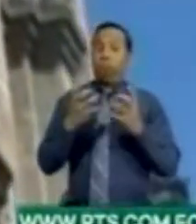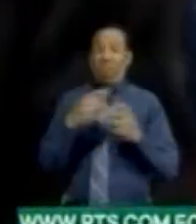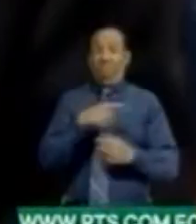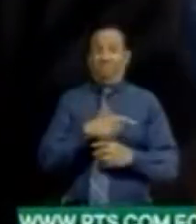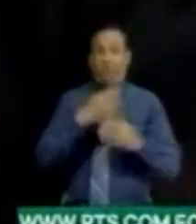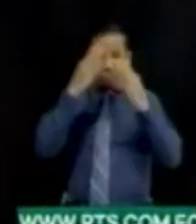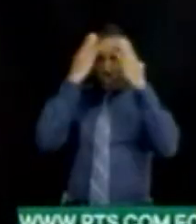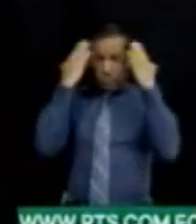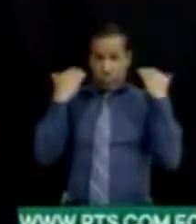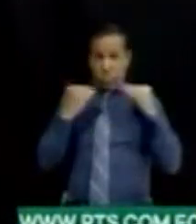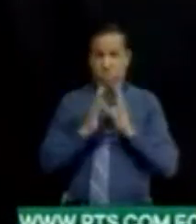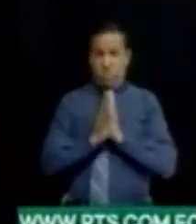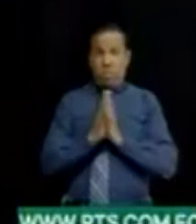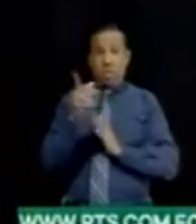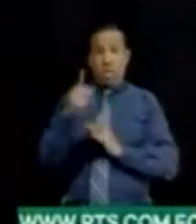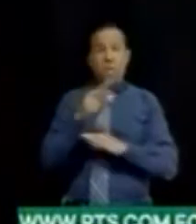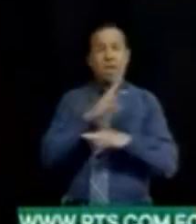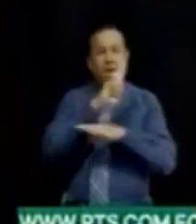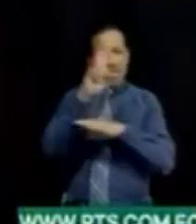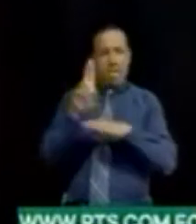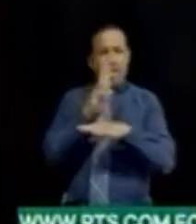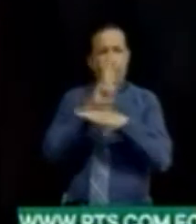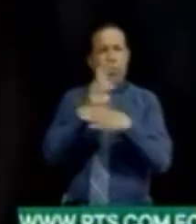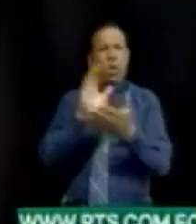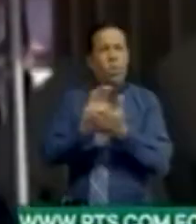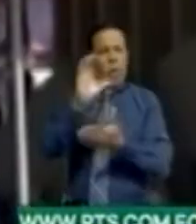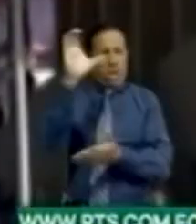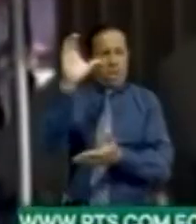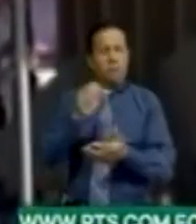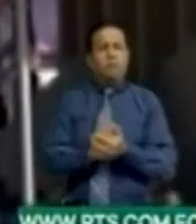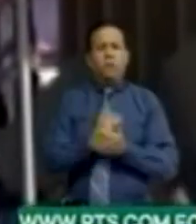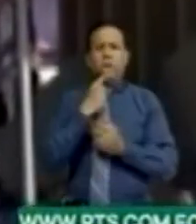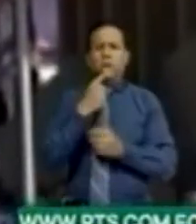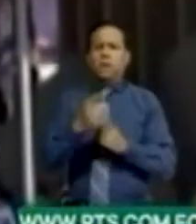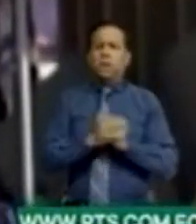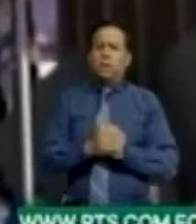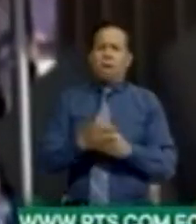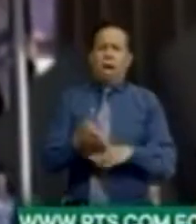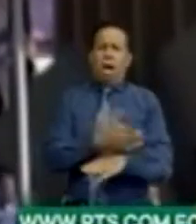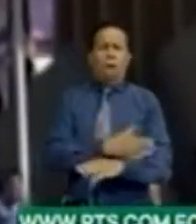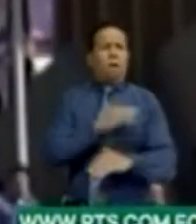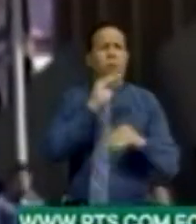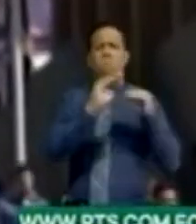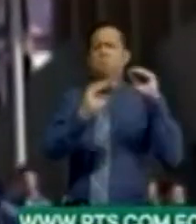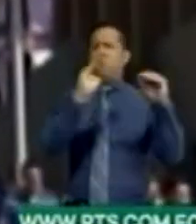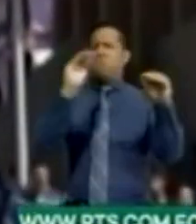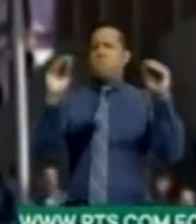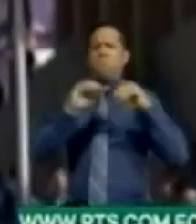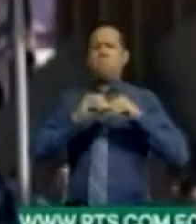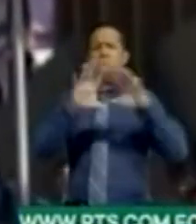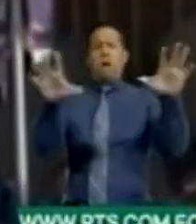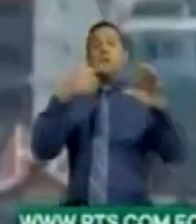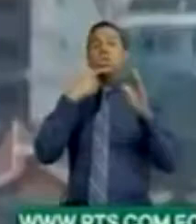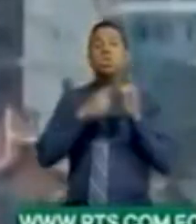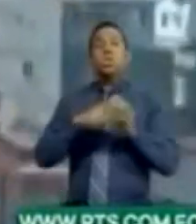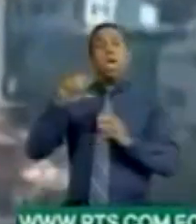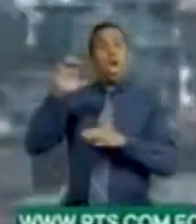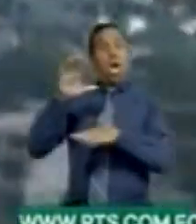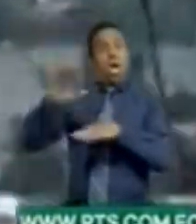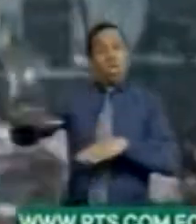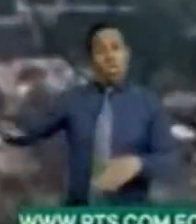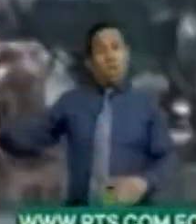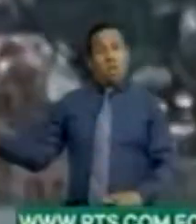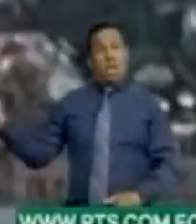Sor Samara Alcíbar, rectora de un establecimiento de la ciudad de Azogues, ante la falsa alarma difundida de que un estudiante que regresó de Europa estaría contagiada